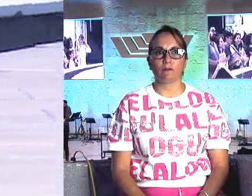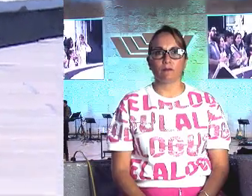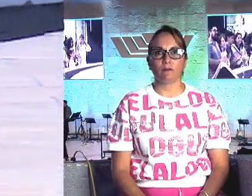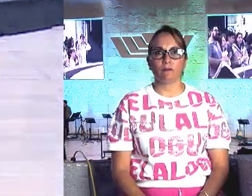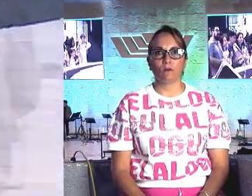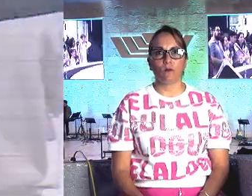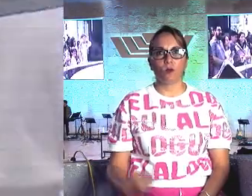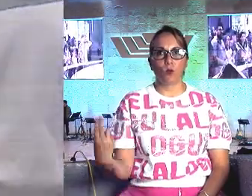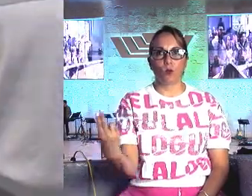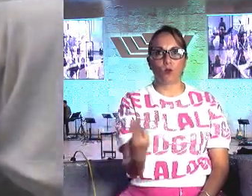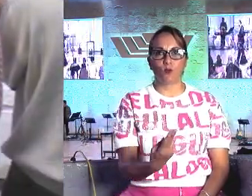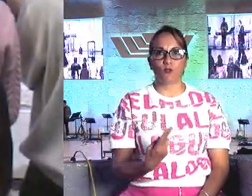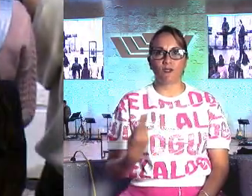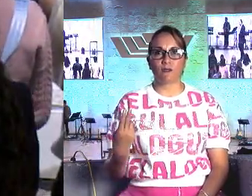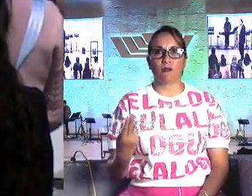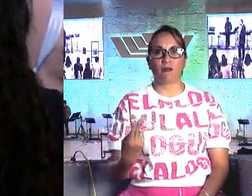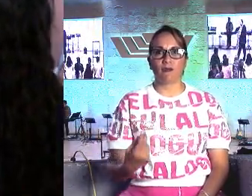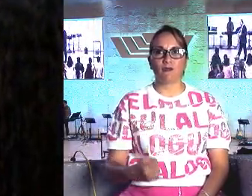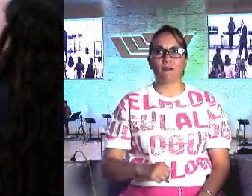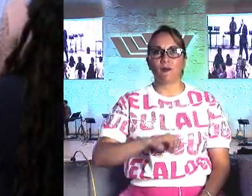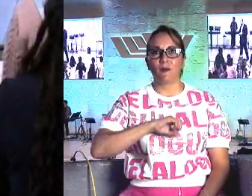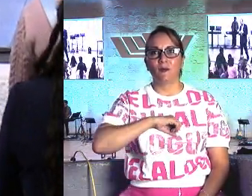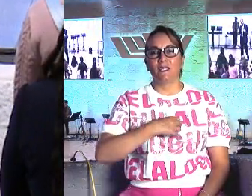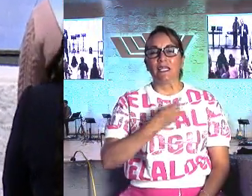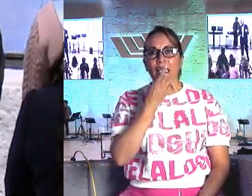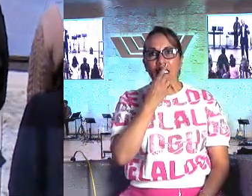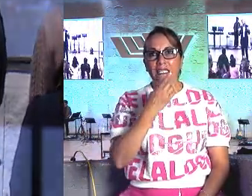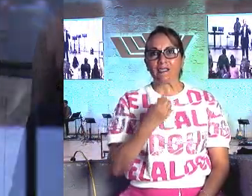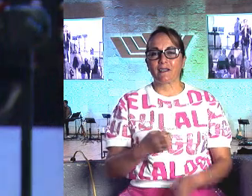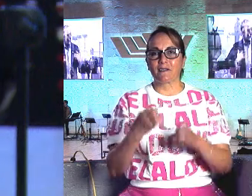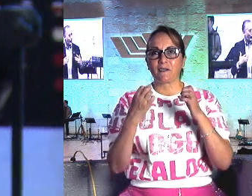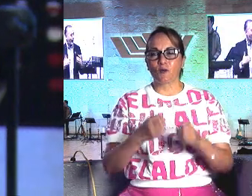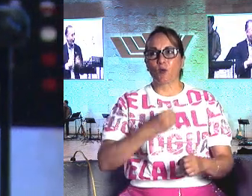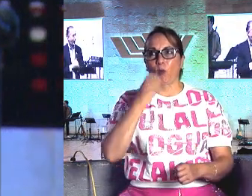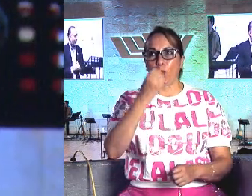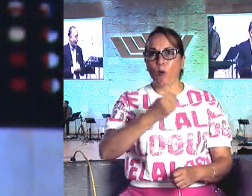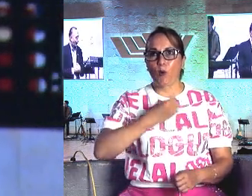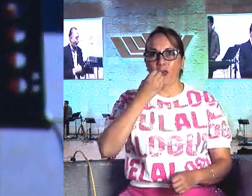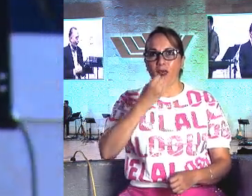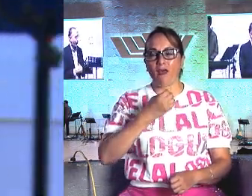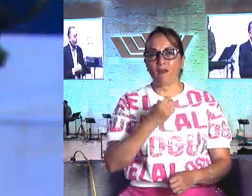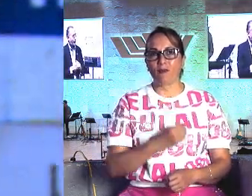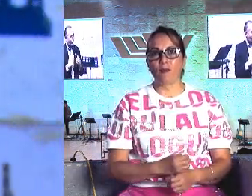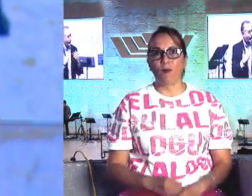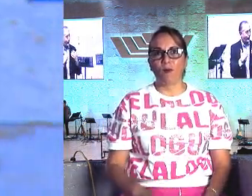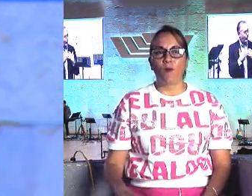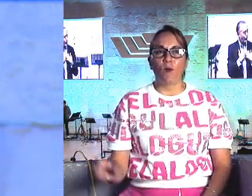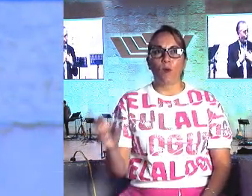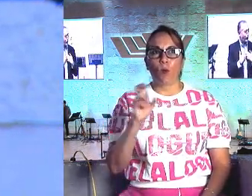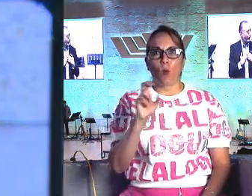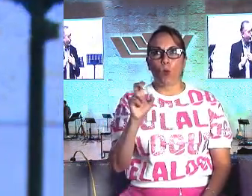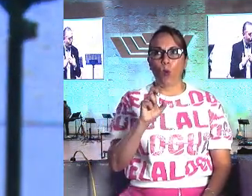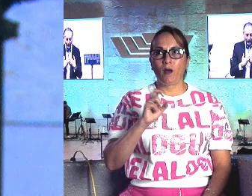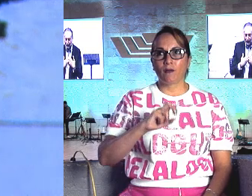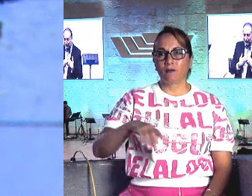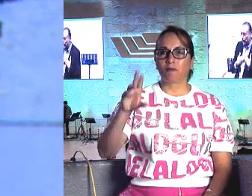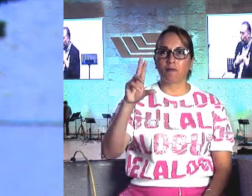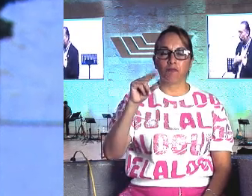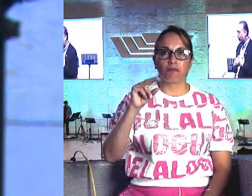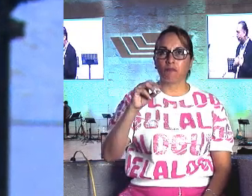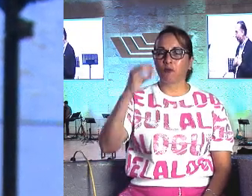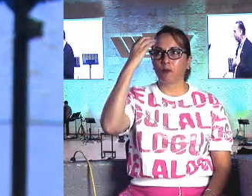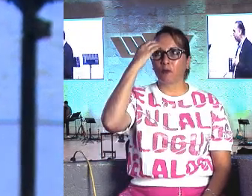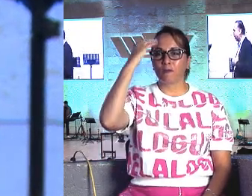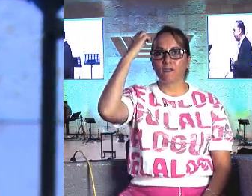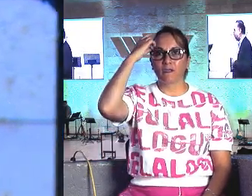Ustedes son el producto de nuestra oración, porque estuvimos orando, Señor, que cuando venga alguien que no te conoce, en su corazón decida